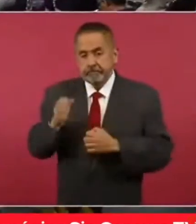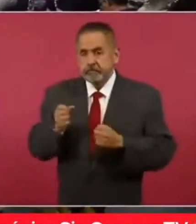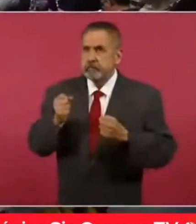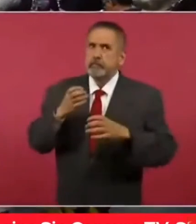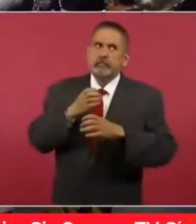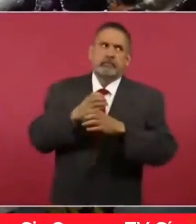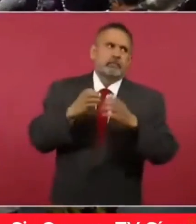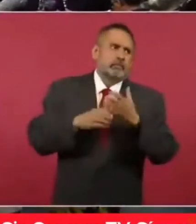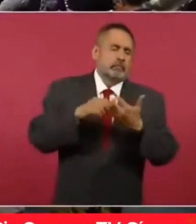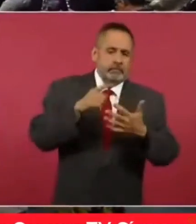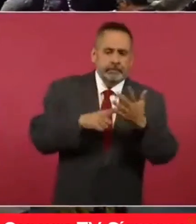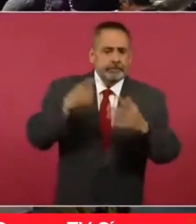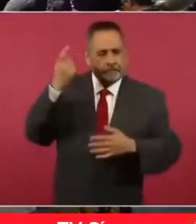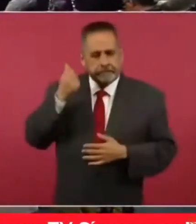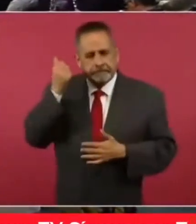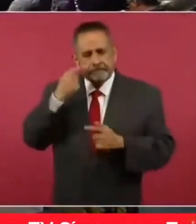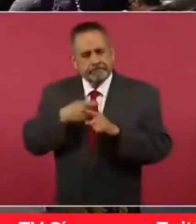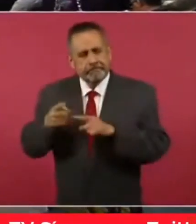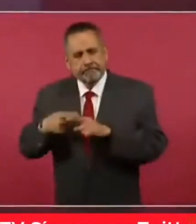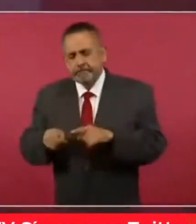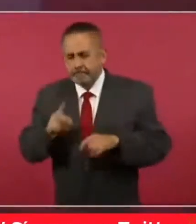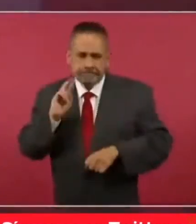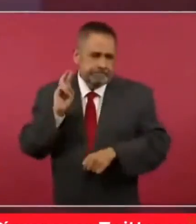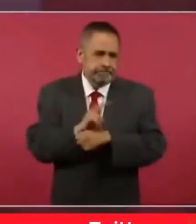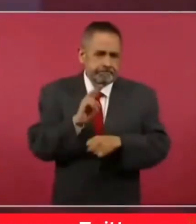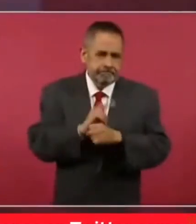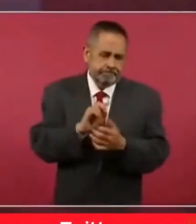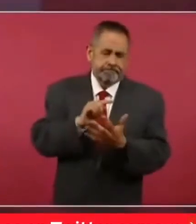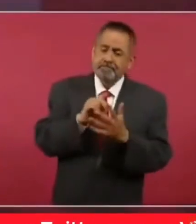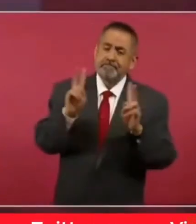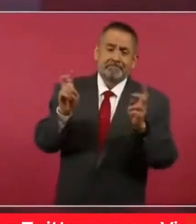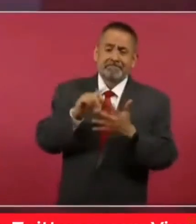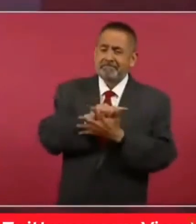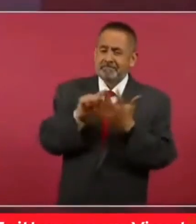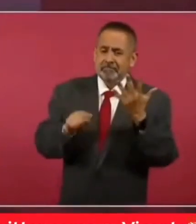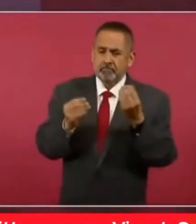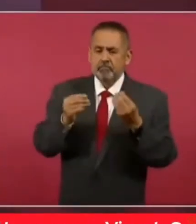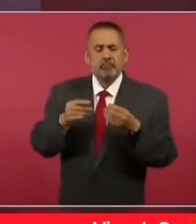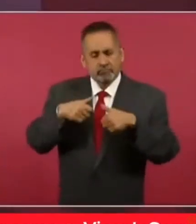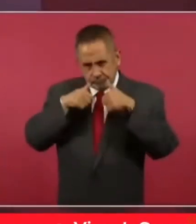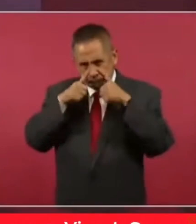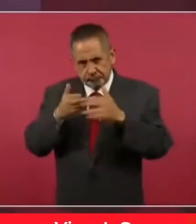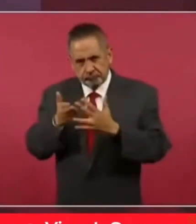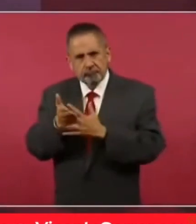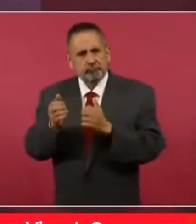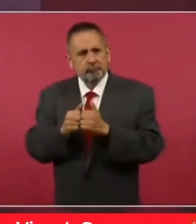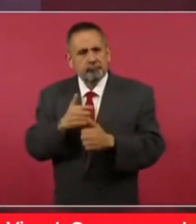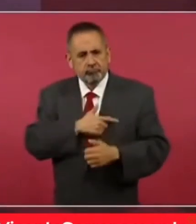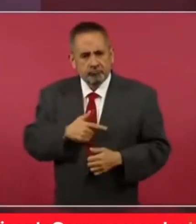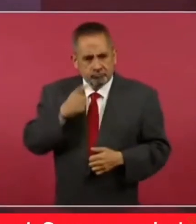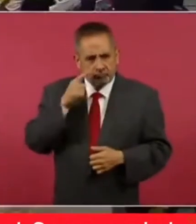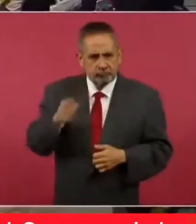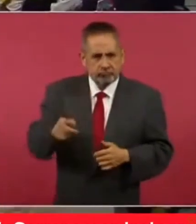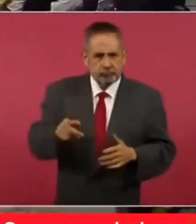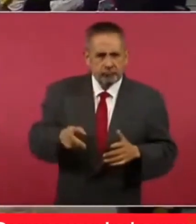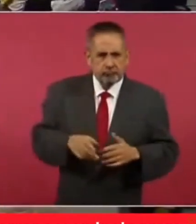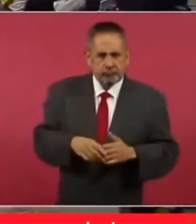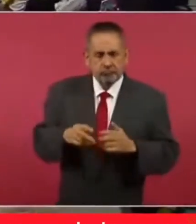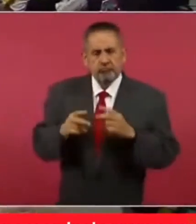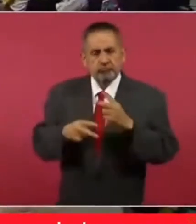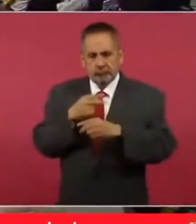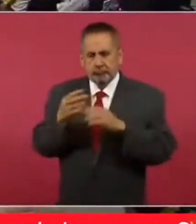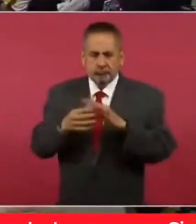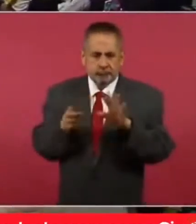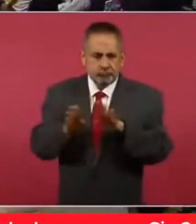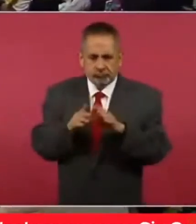muchas cuestiones de pensiones, etcétera. Así que son muchos temas, pero ahí estamos con mucho gusto